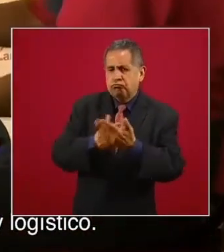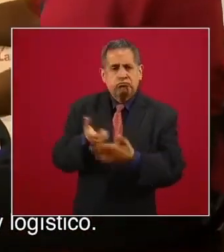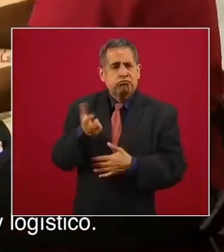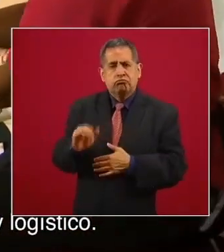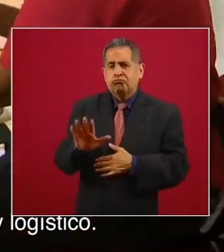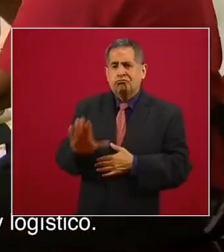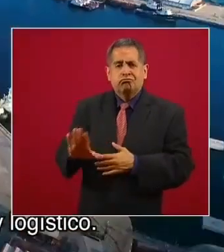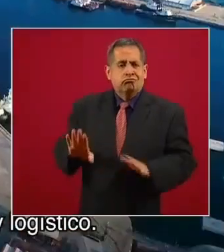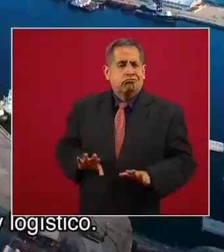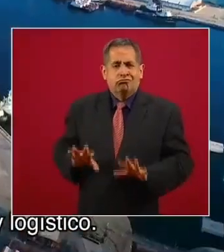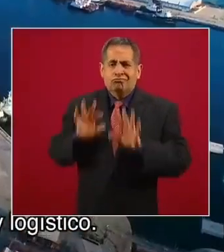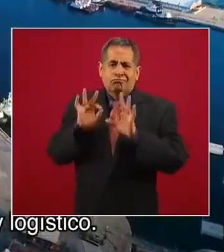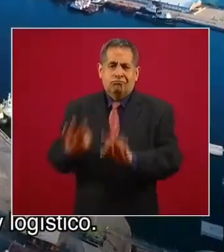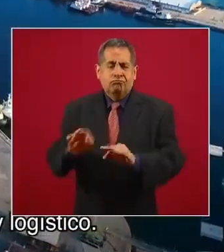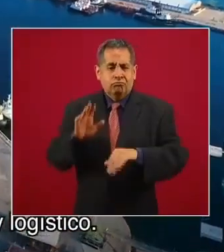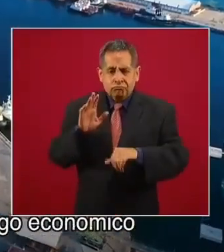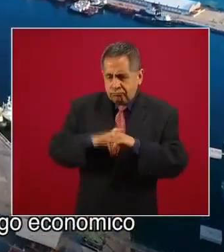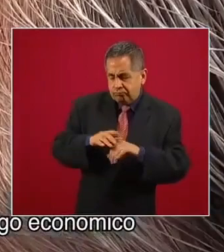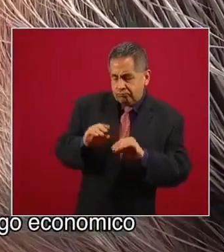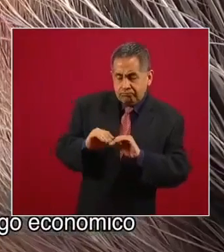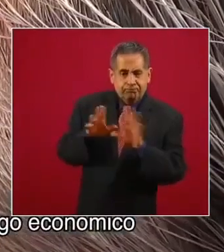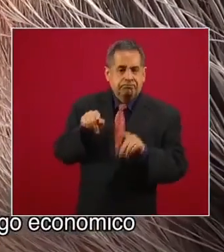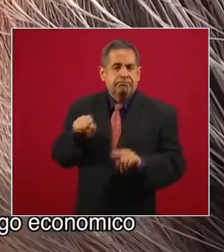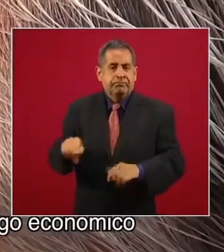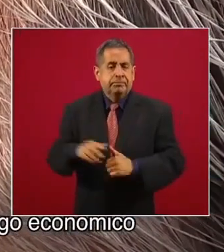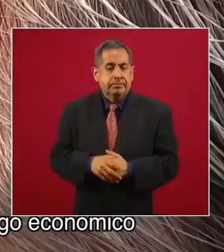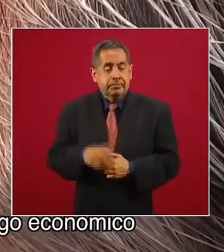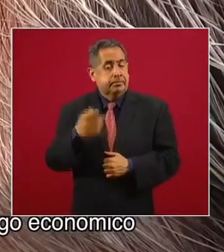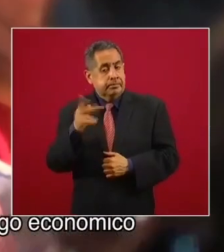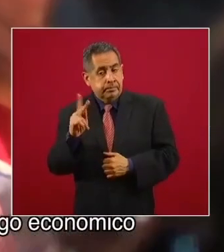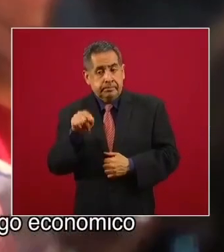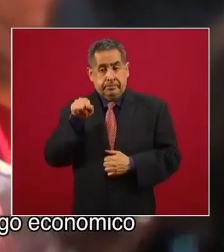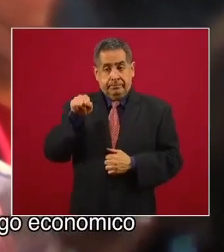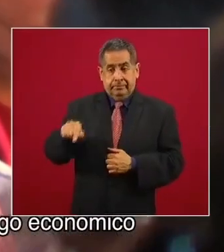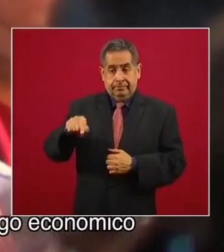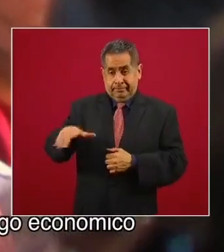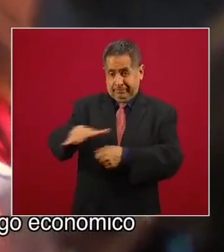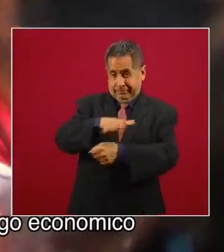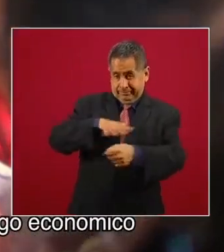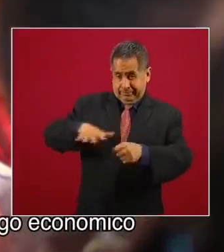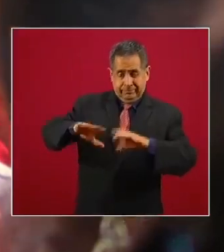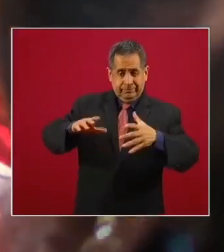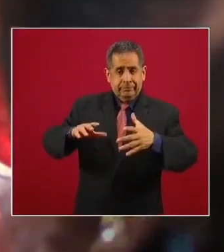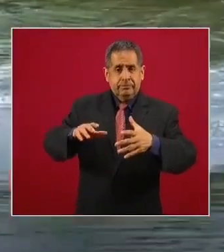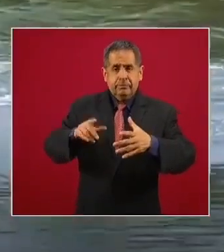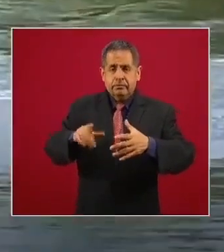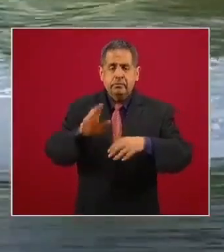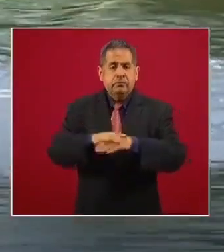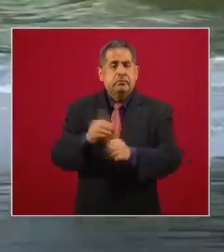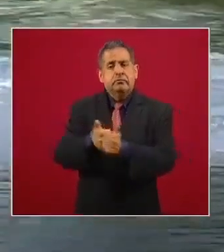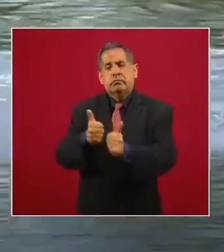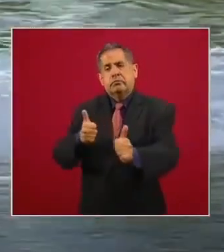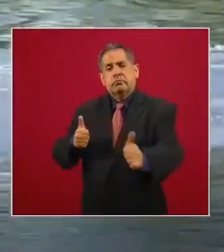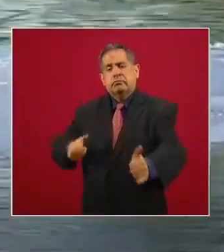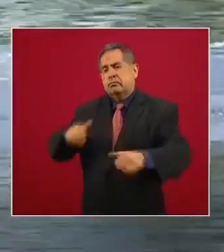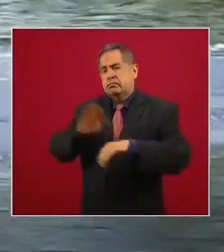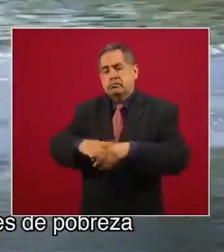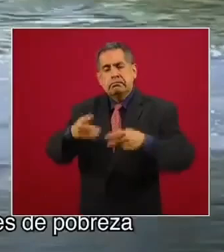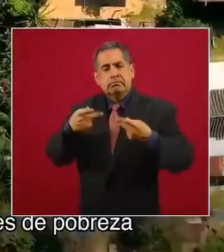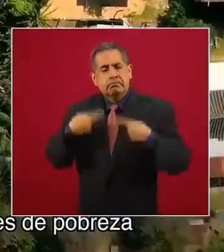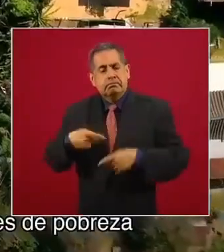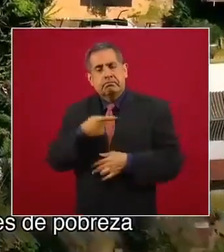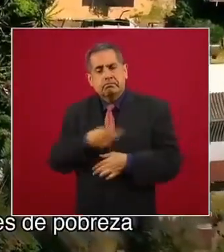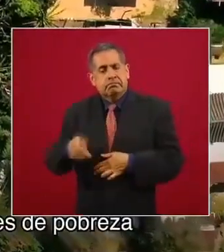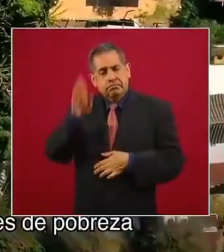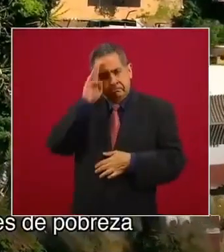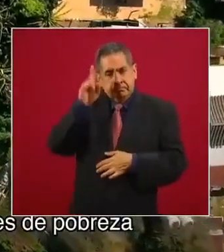gran potencial productivo y logístico. Sin embargo, es una de las regiones con mayor rezago económico y marginación social de nuestro país,